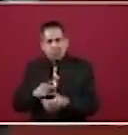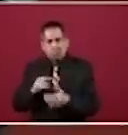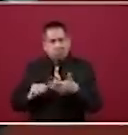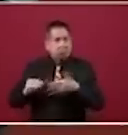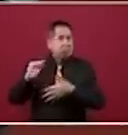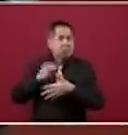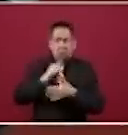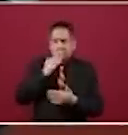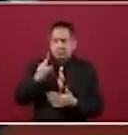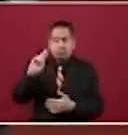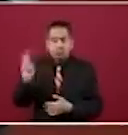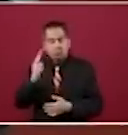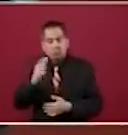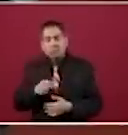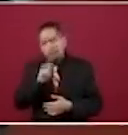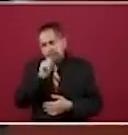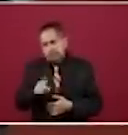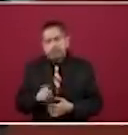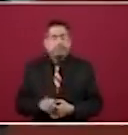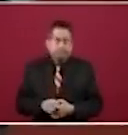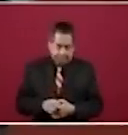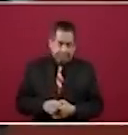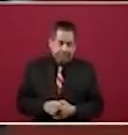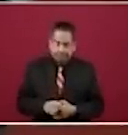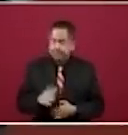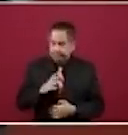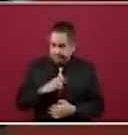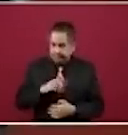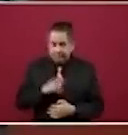Es una gran universidad, pero sí hubo